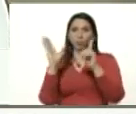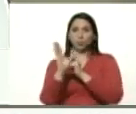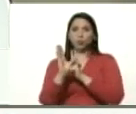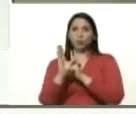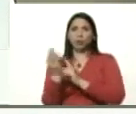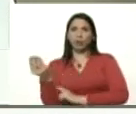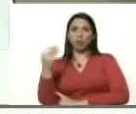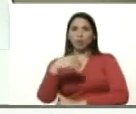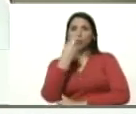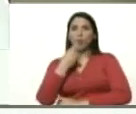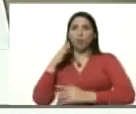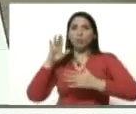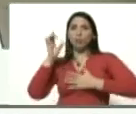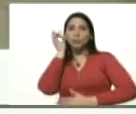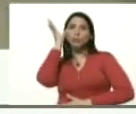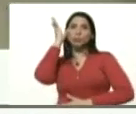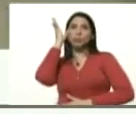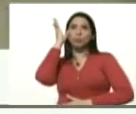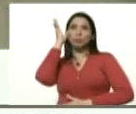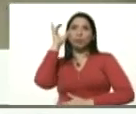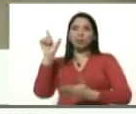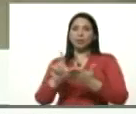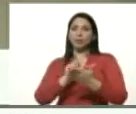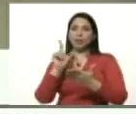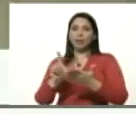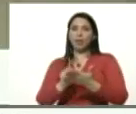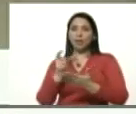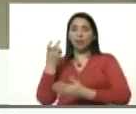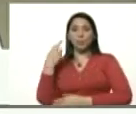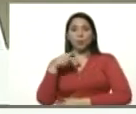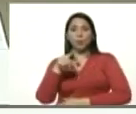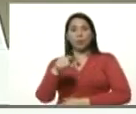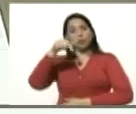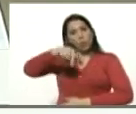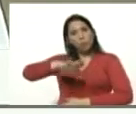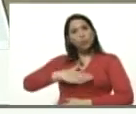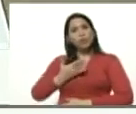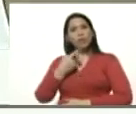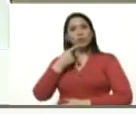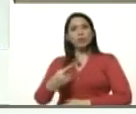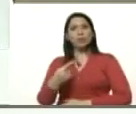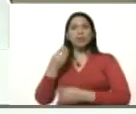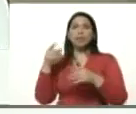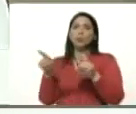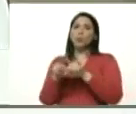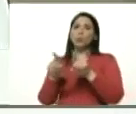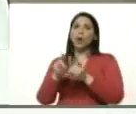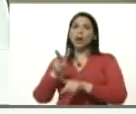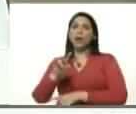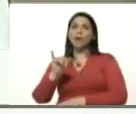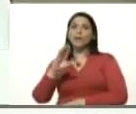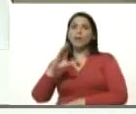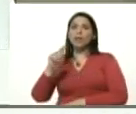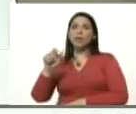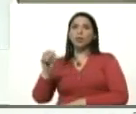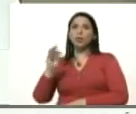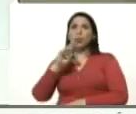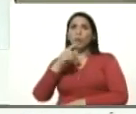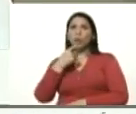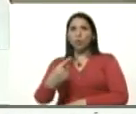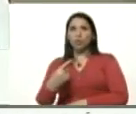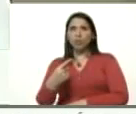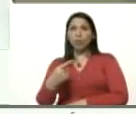implica el compromiso de la creación literaria. Por eso hoy pudiéramos decir, como Víctor Valera Mora lo dijo, que los poetas del